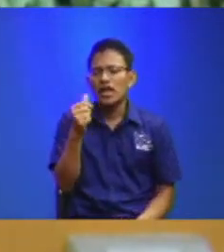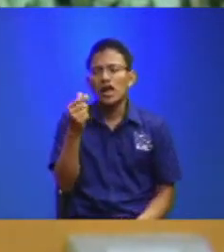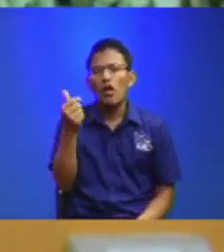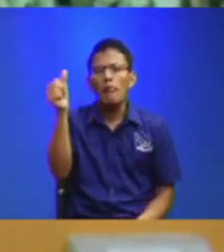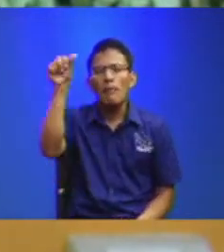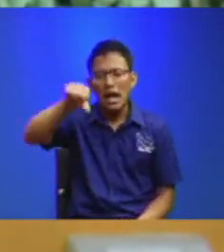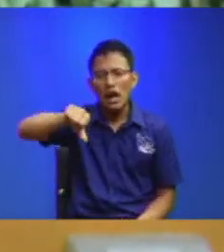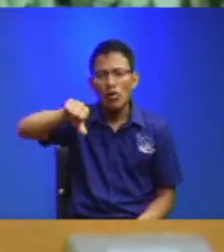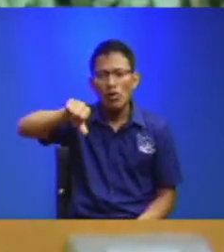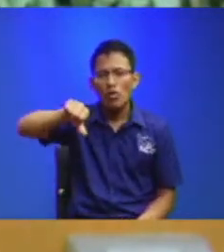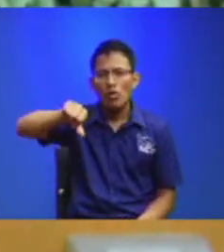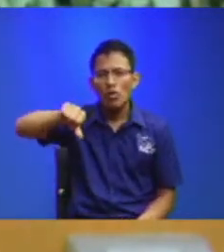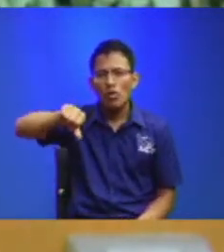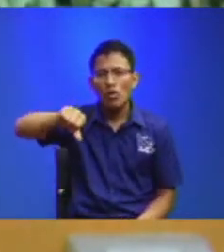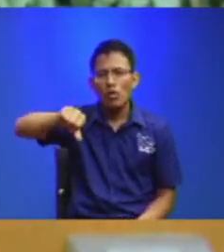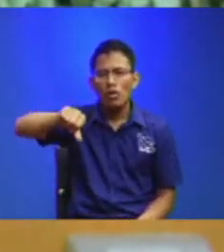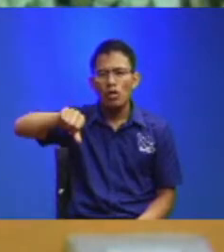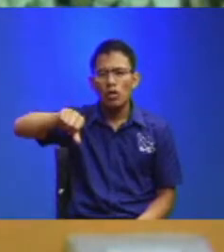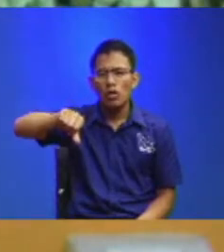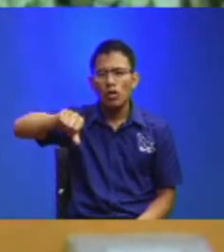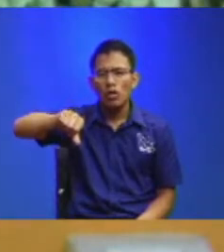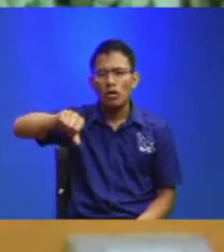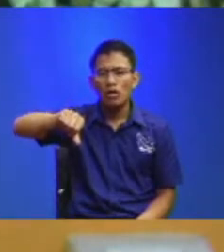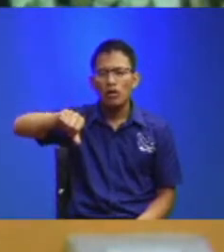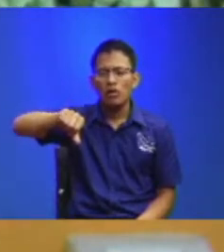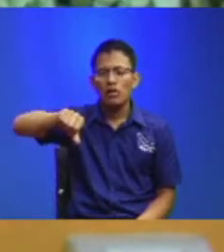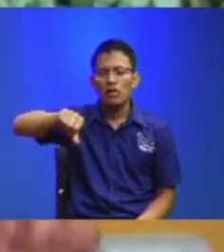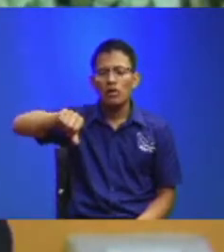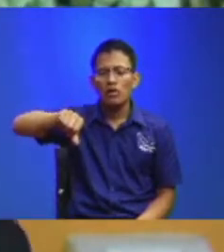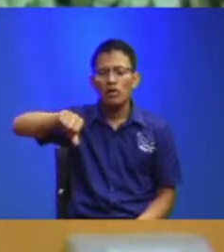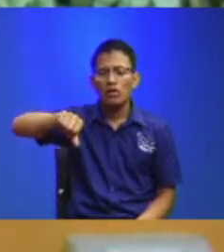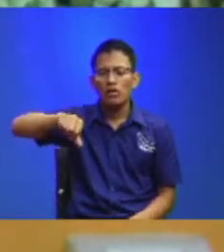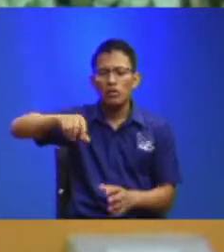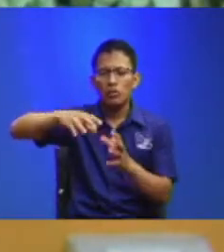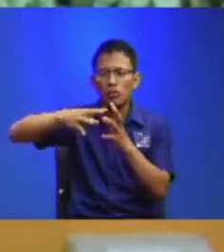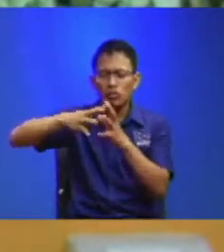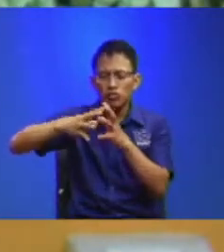que se le va como agua. Vino así y así se le va.